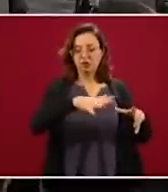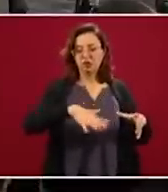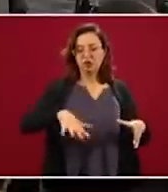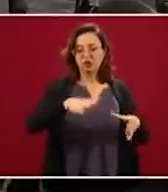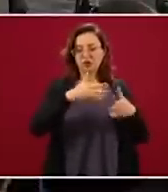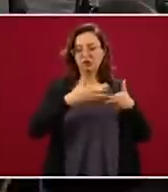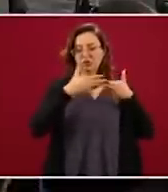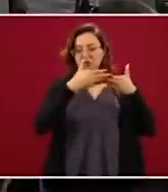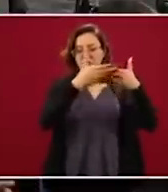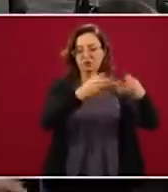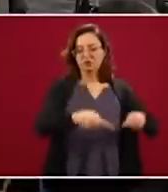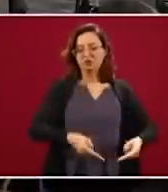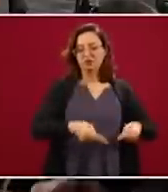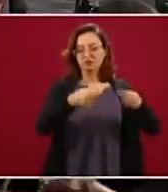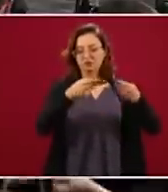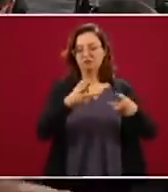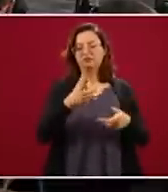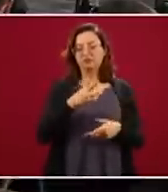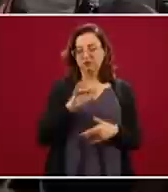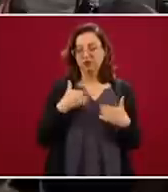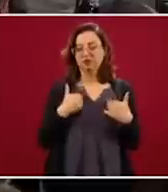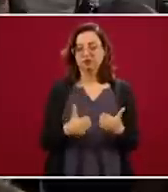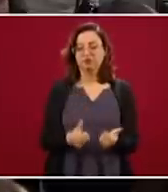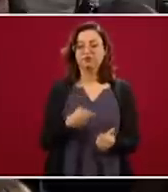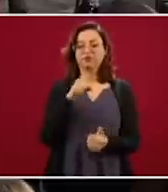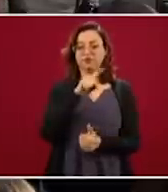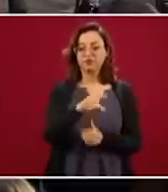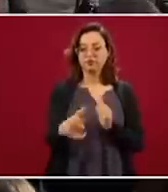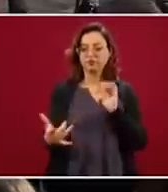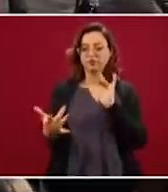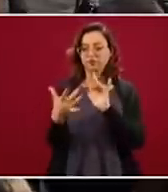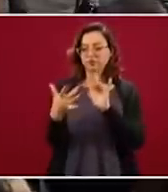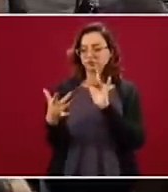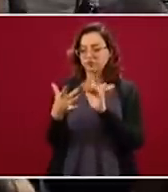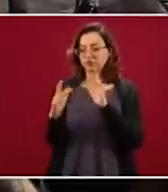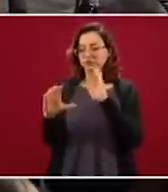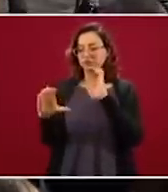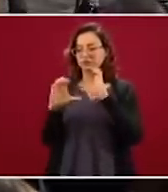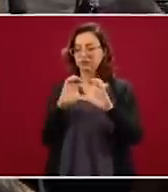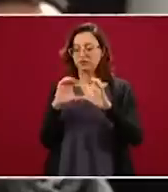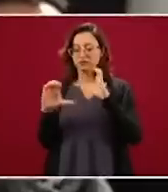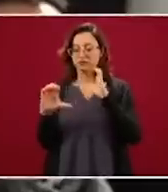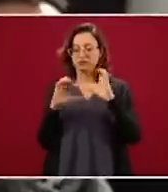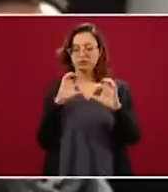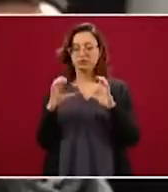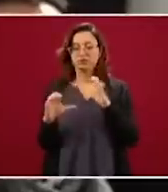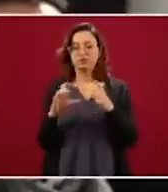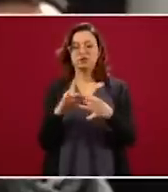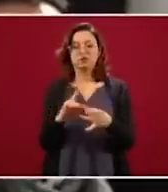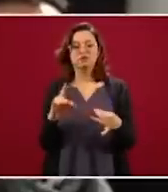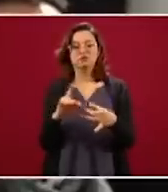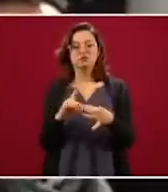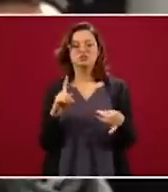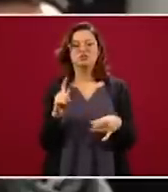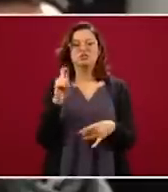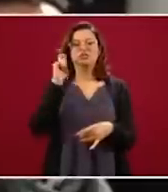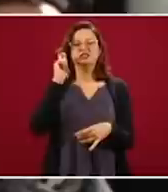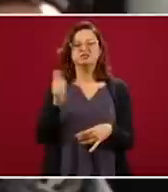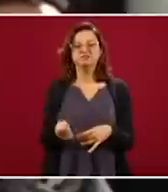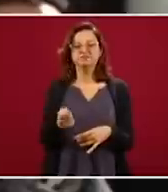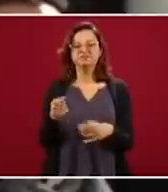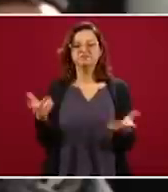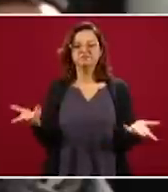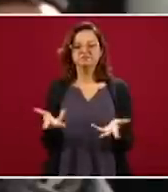te pedimos que te pongas en comunicación con estos secretarios y que te expliquen qué se está haciendo y